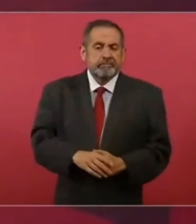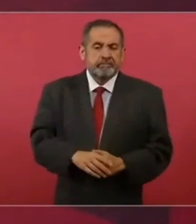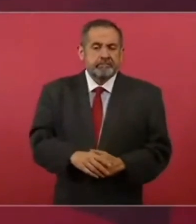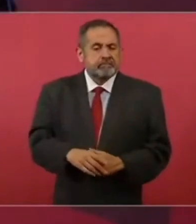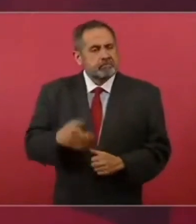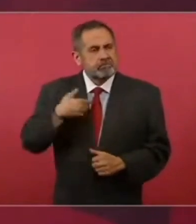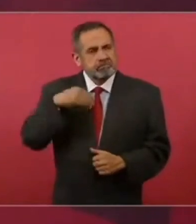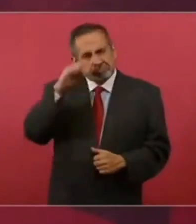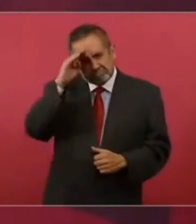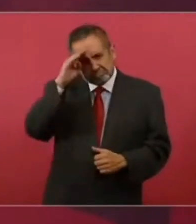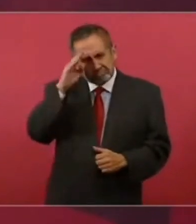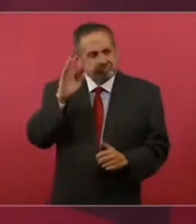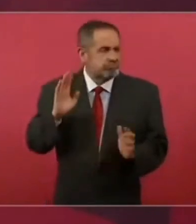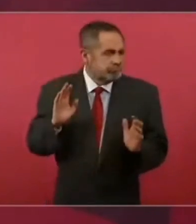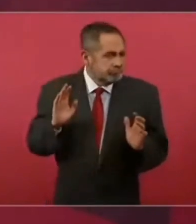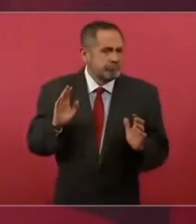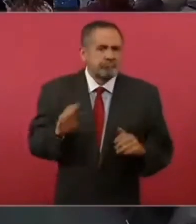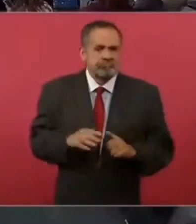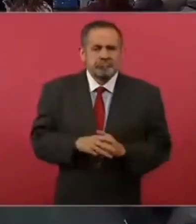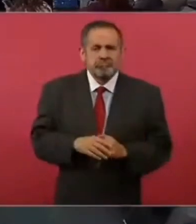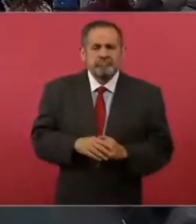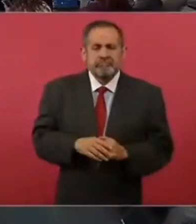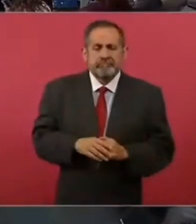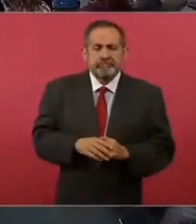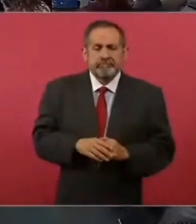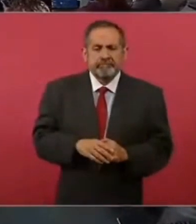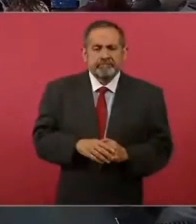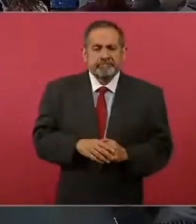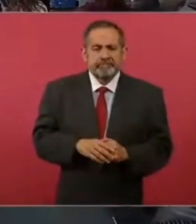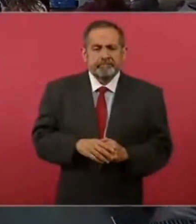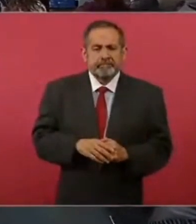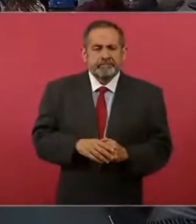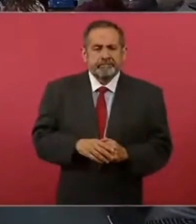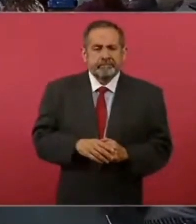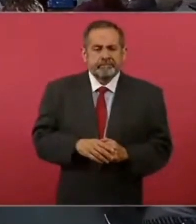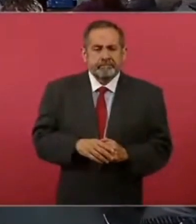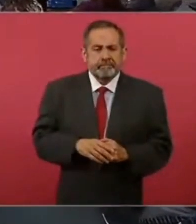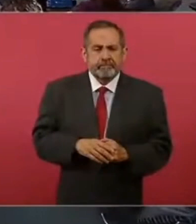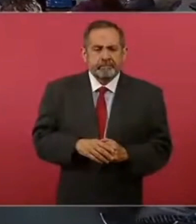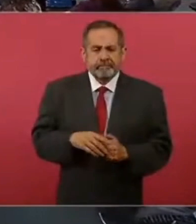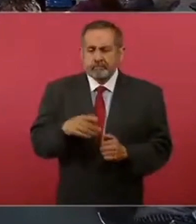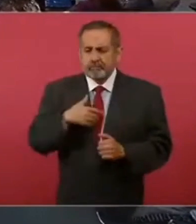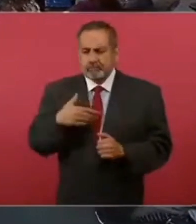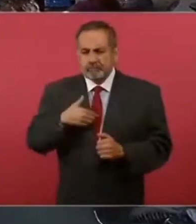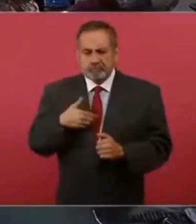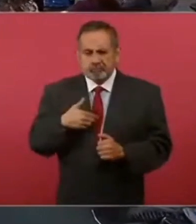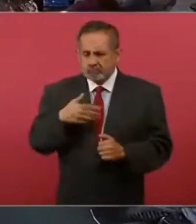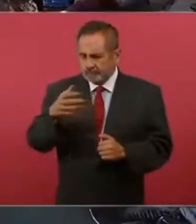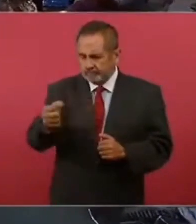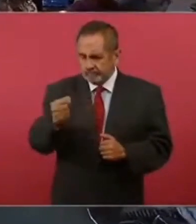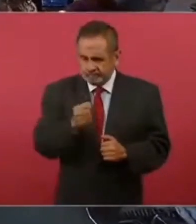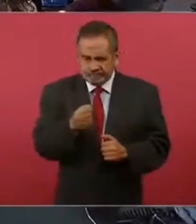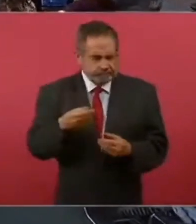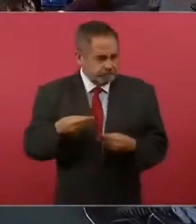pensé de que Si los que me tocaba proponer